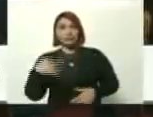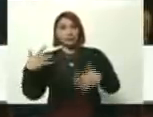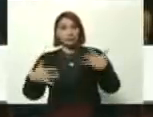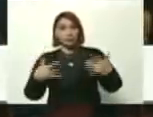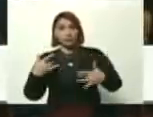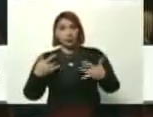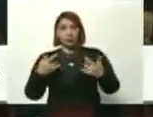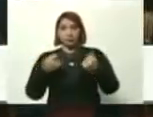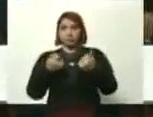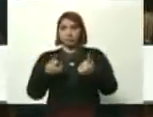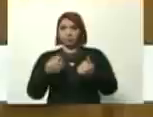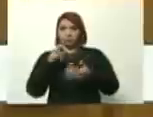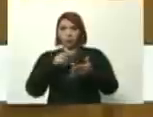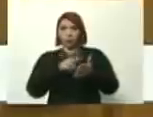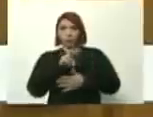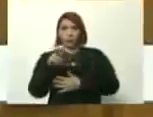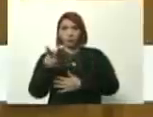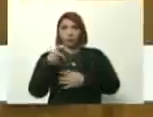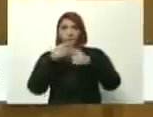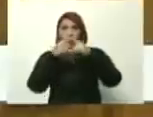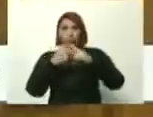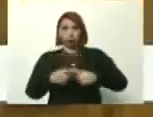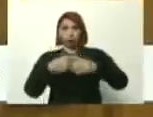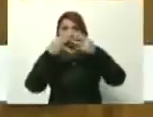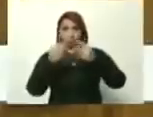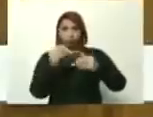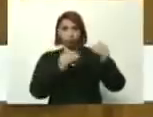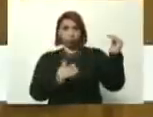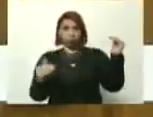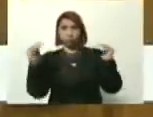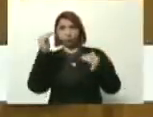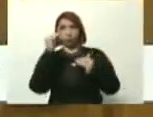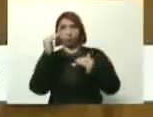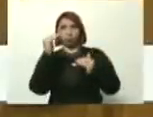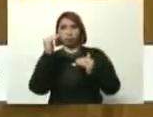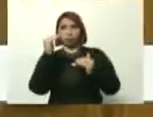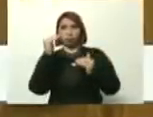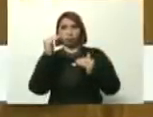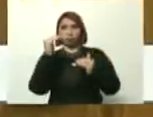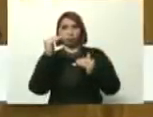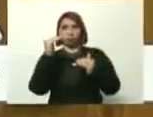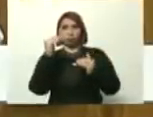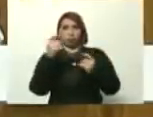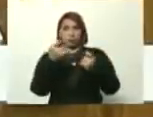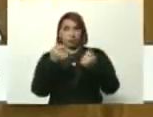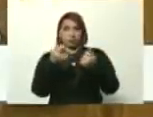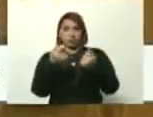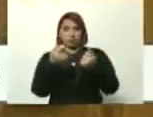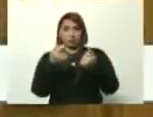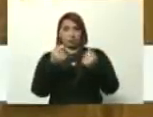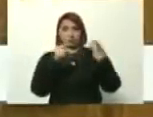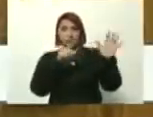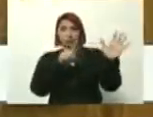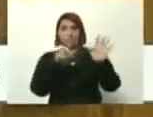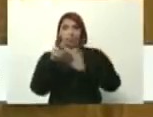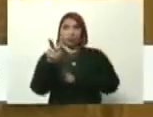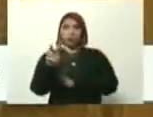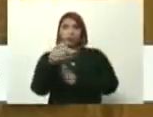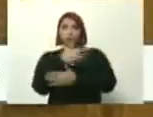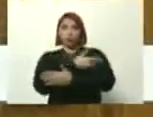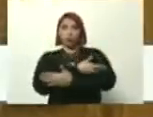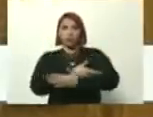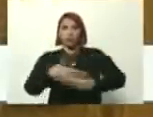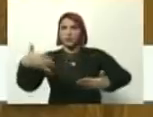2022 un presupuesto que alcanza el monto de